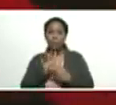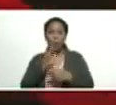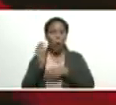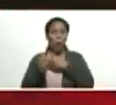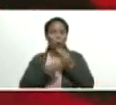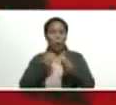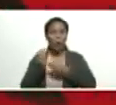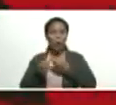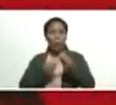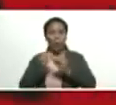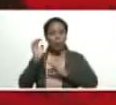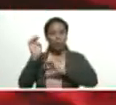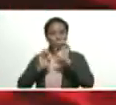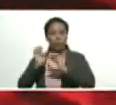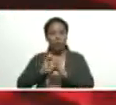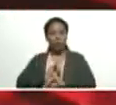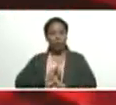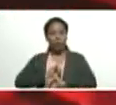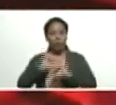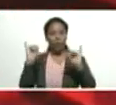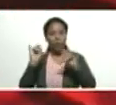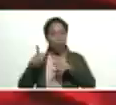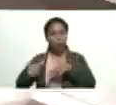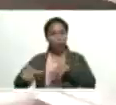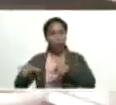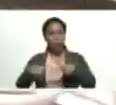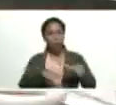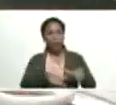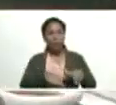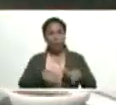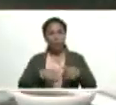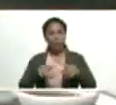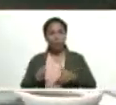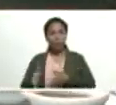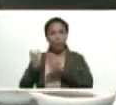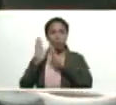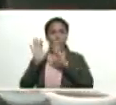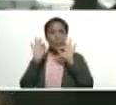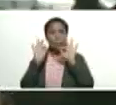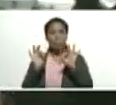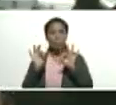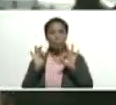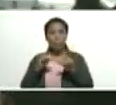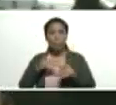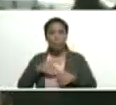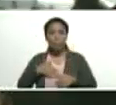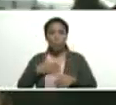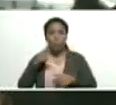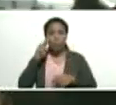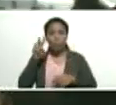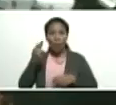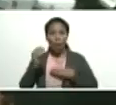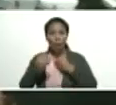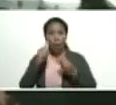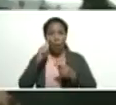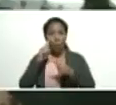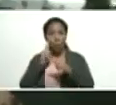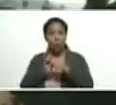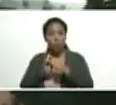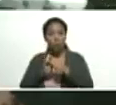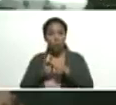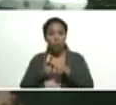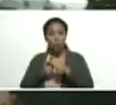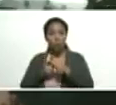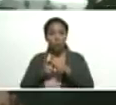esta evaluación final y cómo con estos espacios de infraestructura específica hemos podido, y me permito hablar en